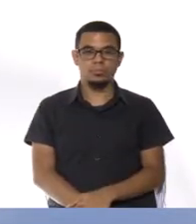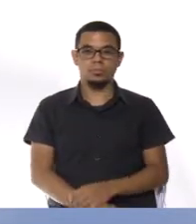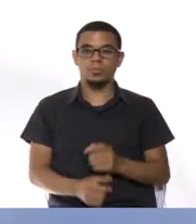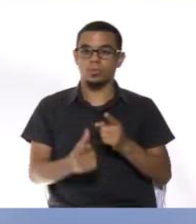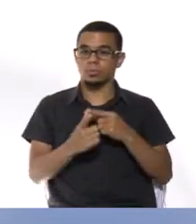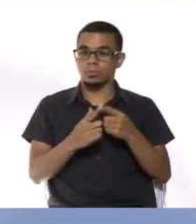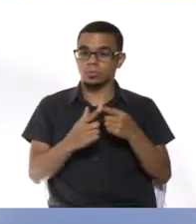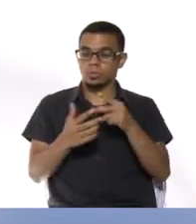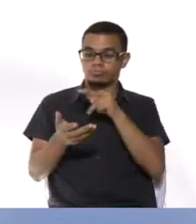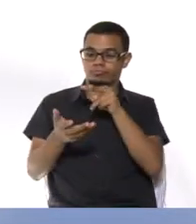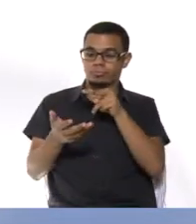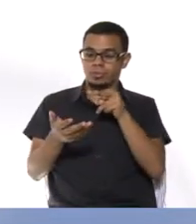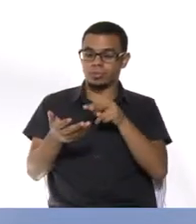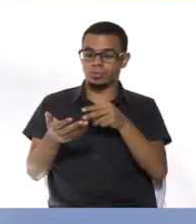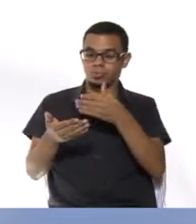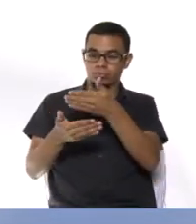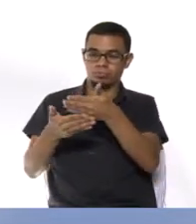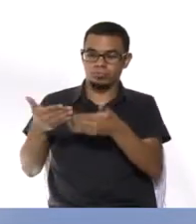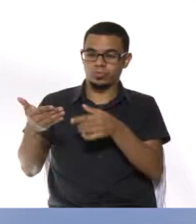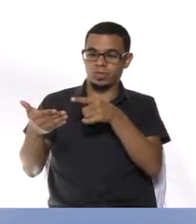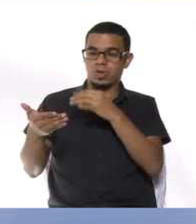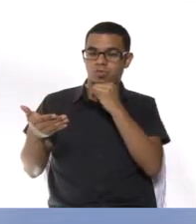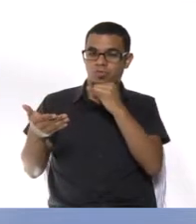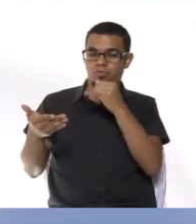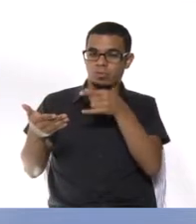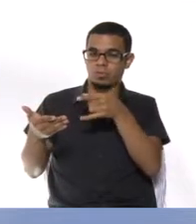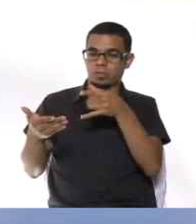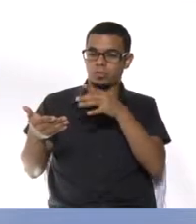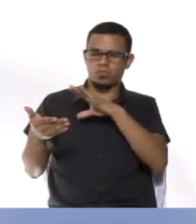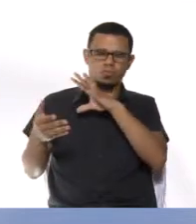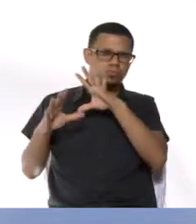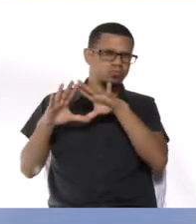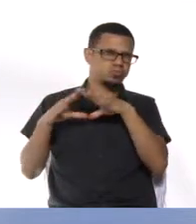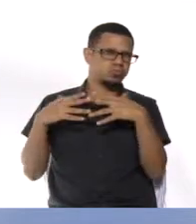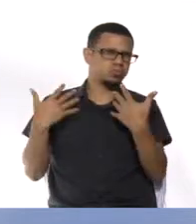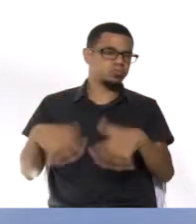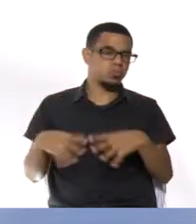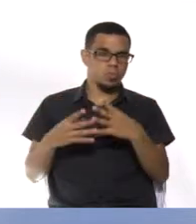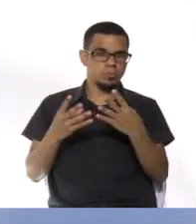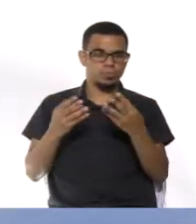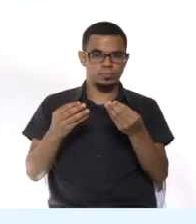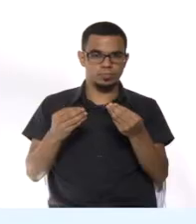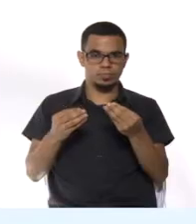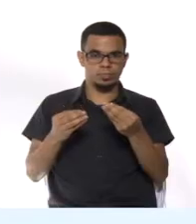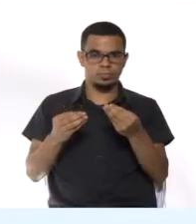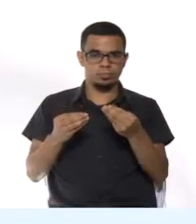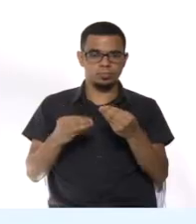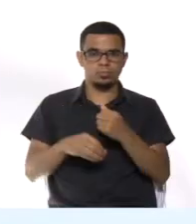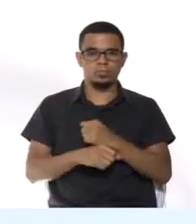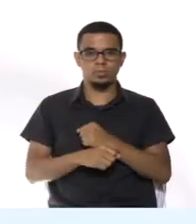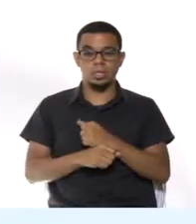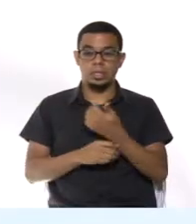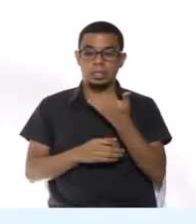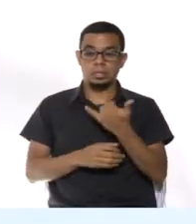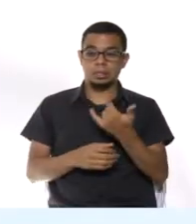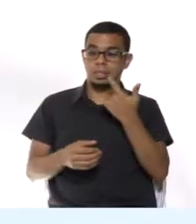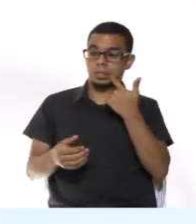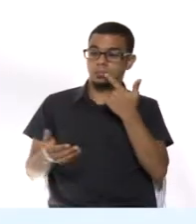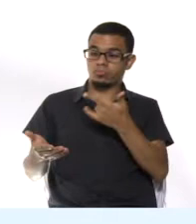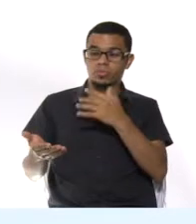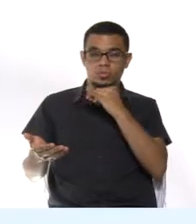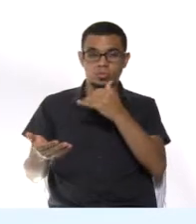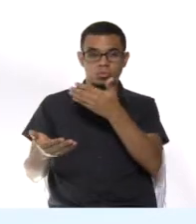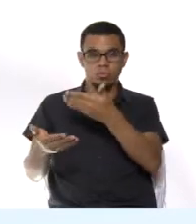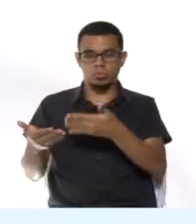los textos informativos comprenden o engloban muchísima información. Tenemos como propósito de este